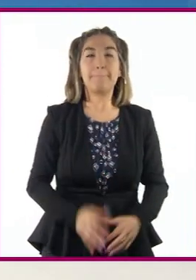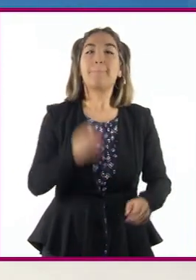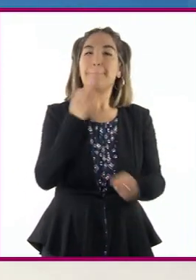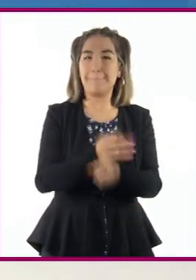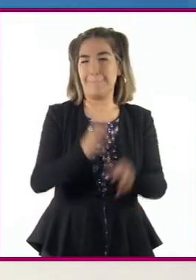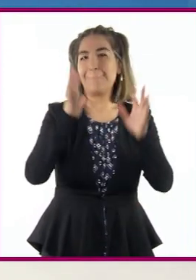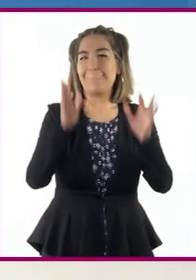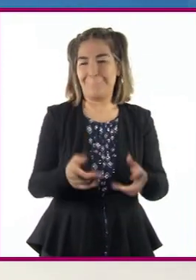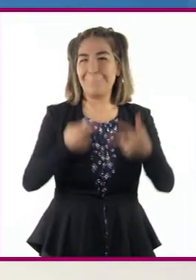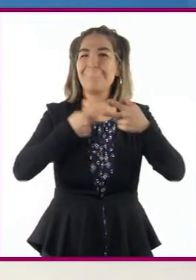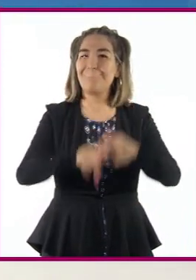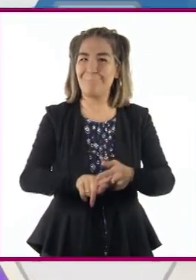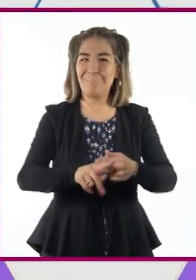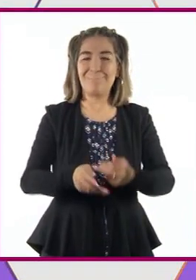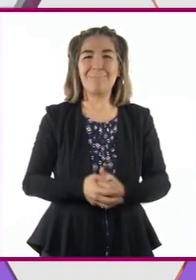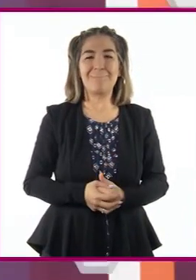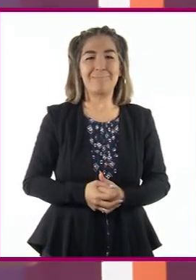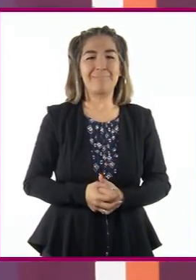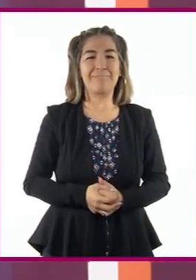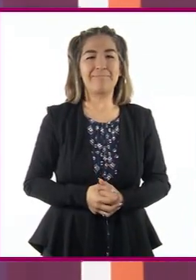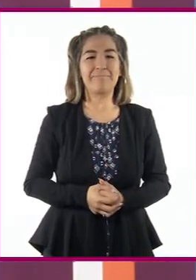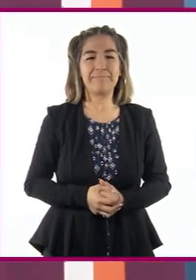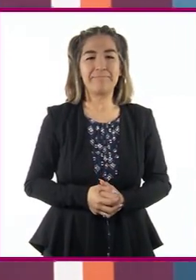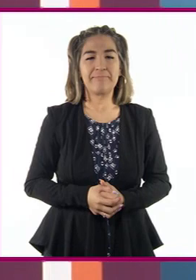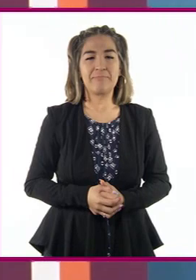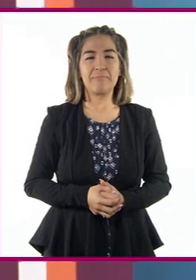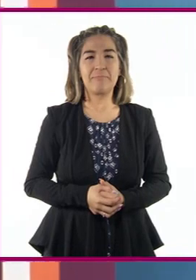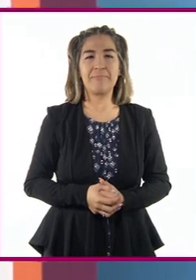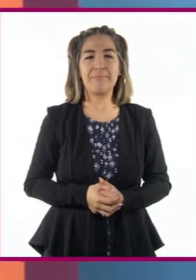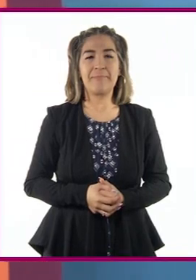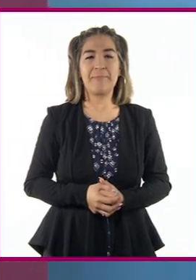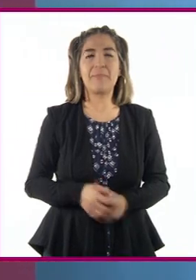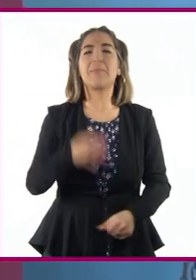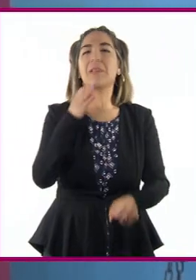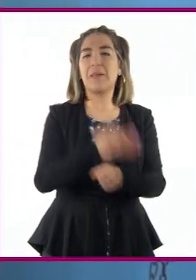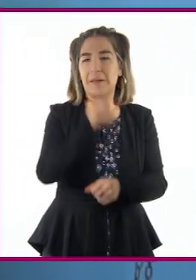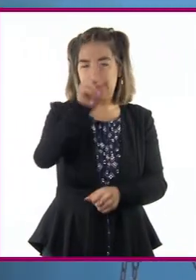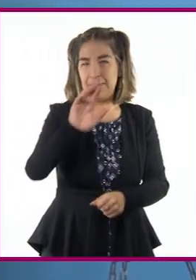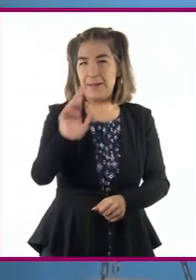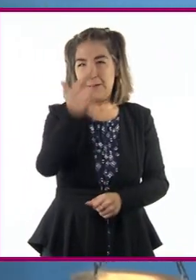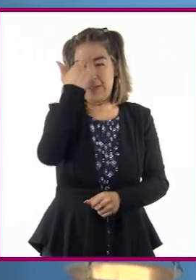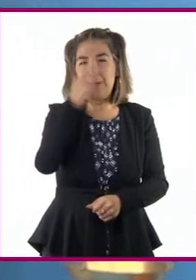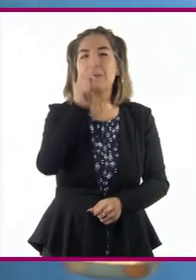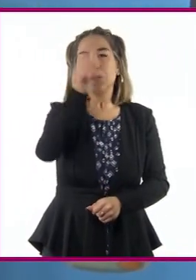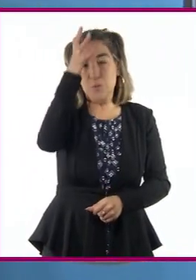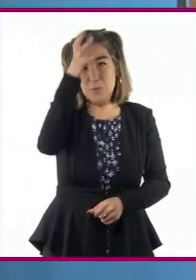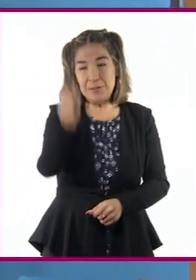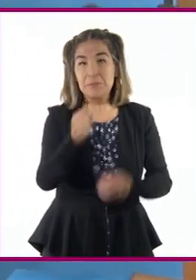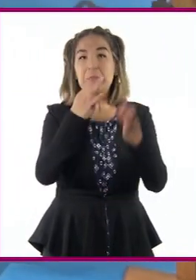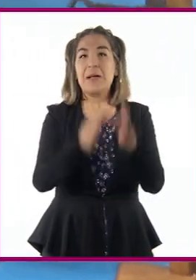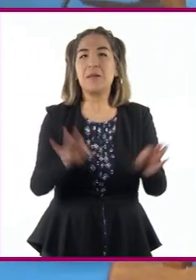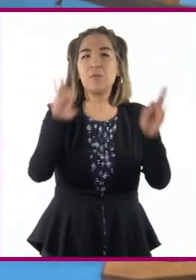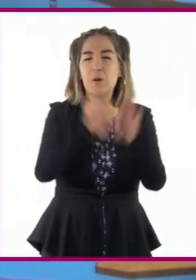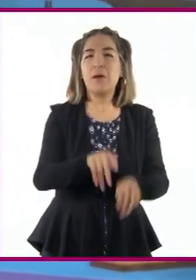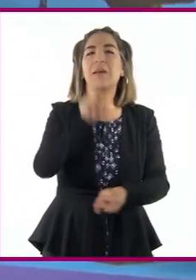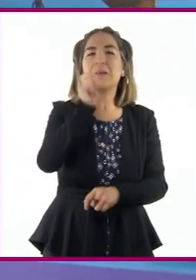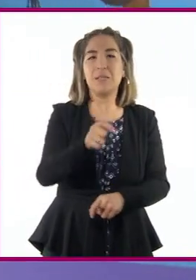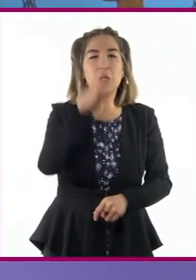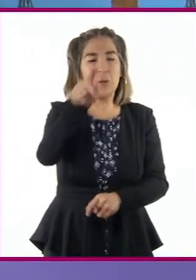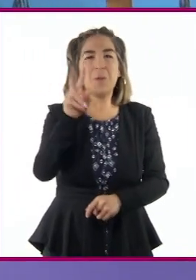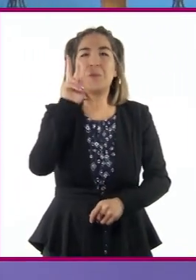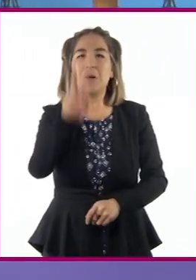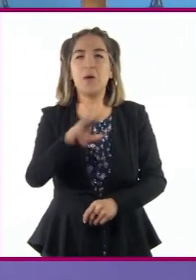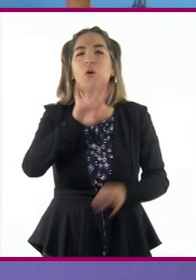sí, comenzamos. Comencemos por recordar algunos conceptos importantes. Hemos dicho que